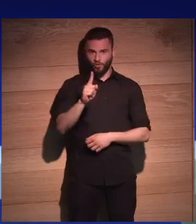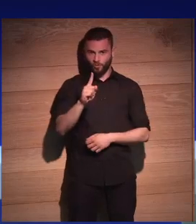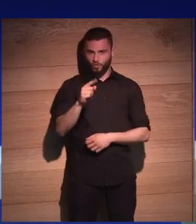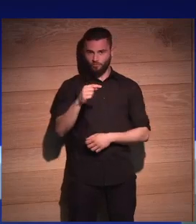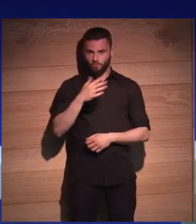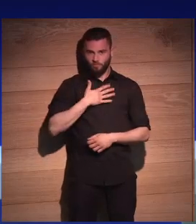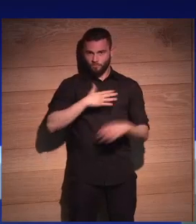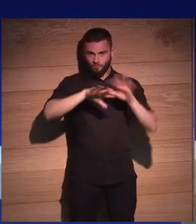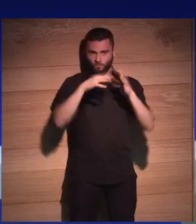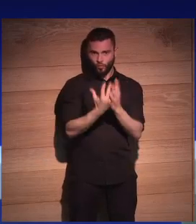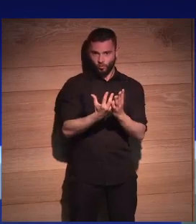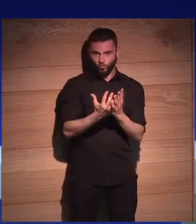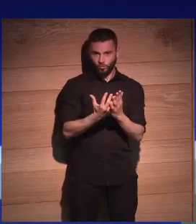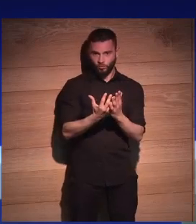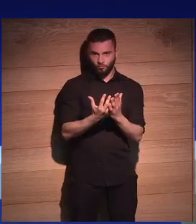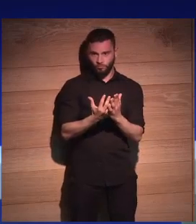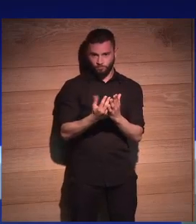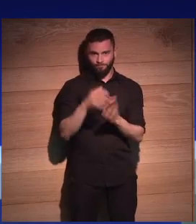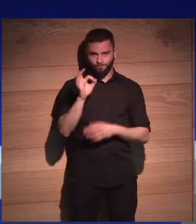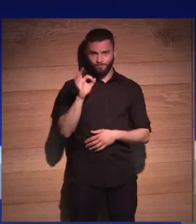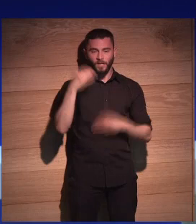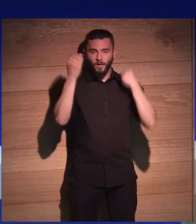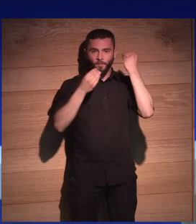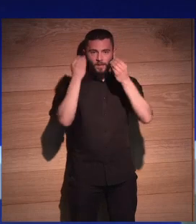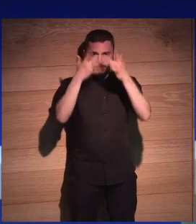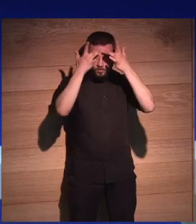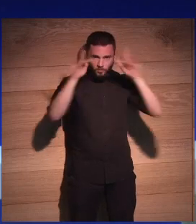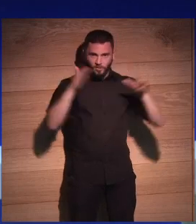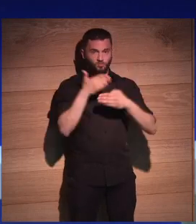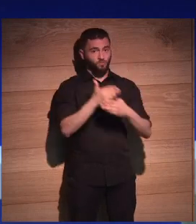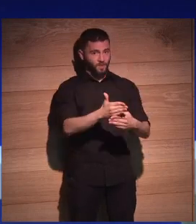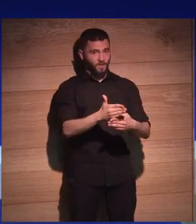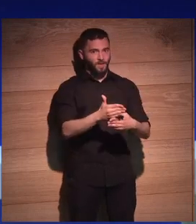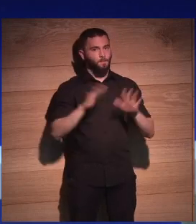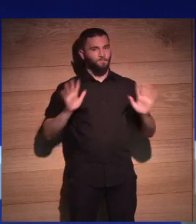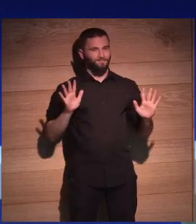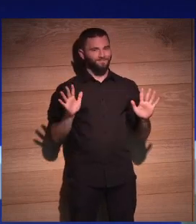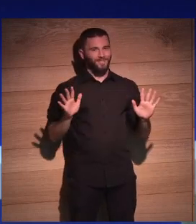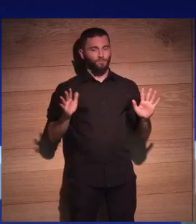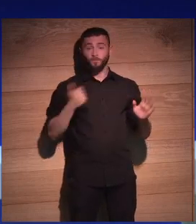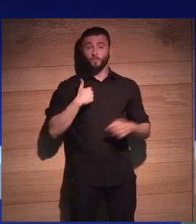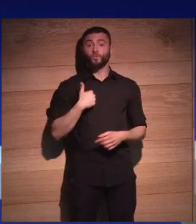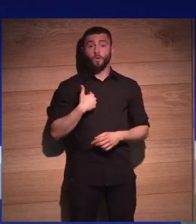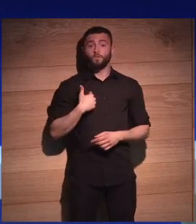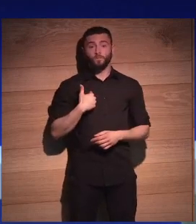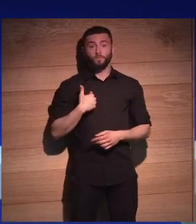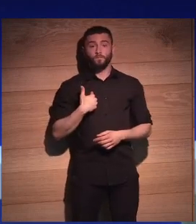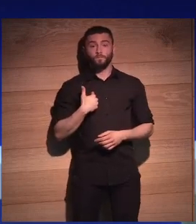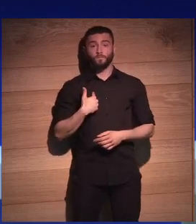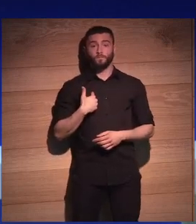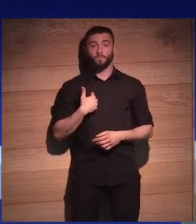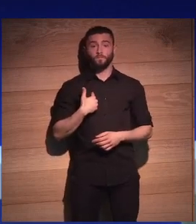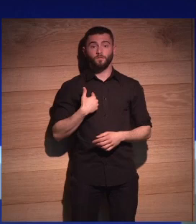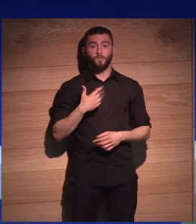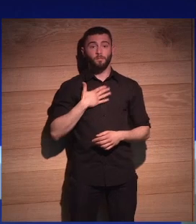de nuestro mundillo sí se cree que se ha llegado a un punto donde se ha concienciado lo suficiente, pero yo, sobre todo cuando a mí me